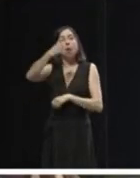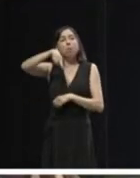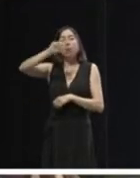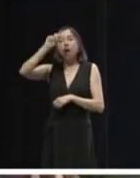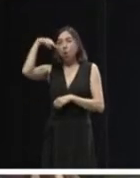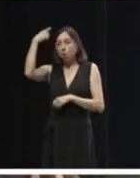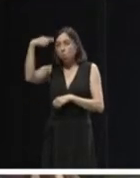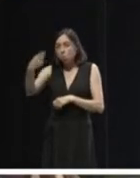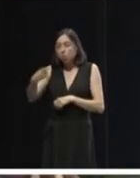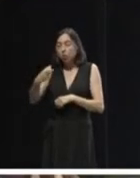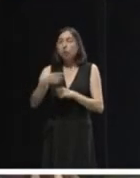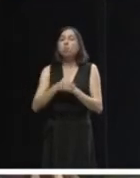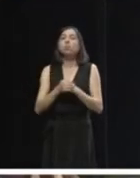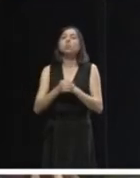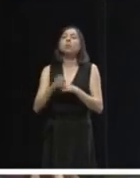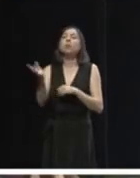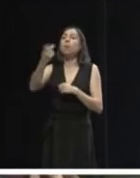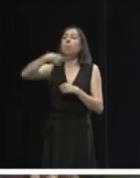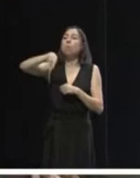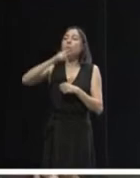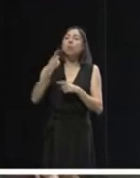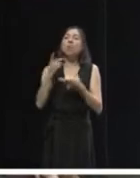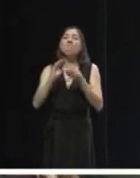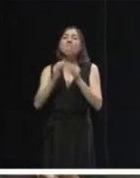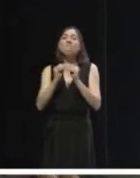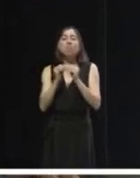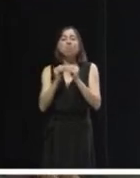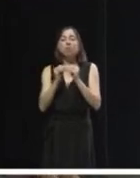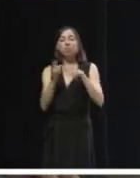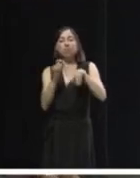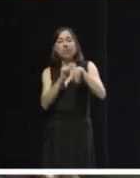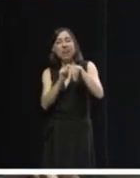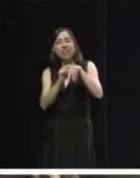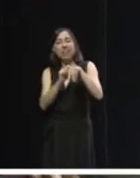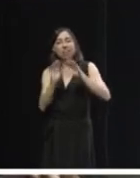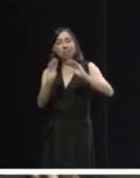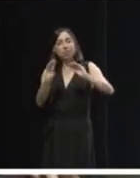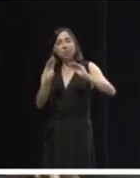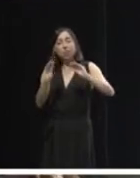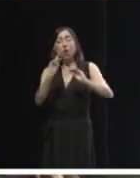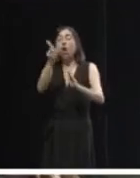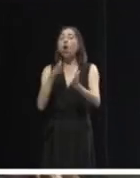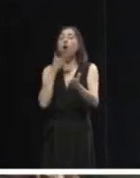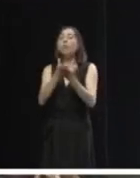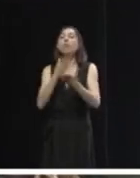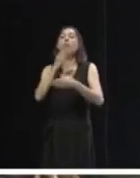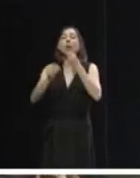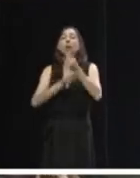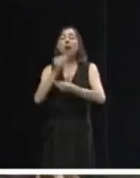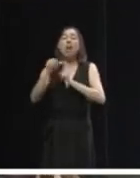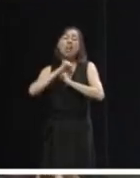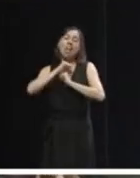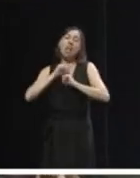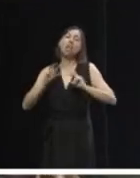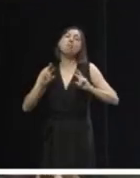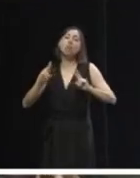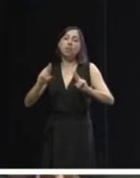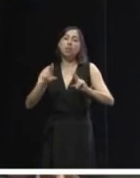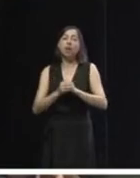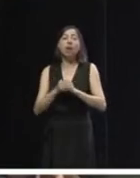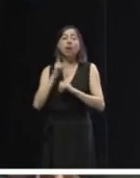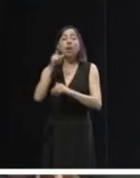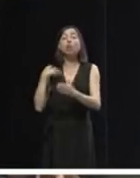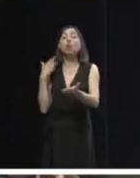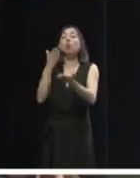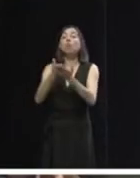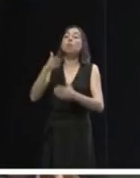cultura, vuestra forma de ser. Os pido que lo hagáis con esperanza. Le pido a